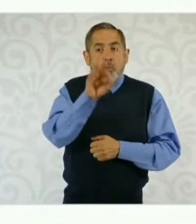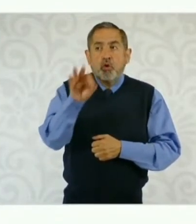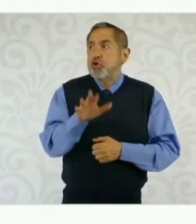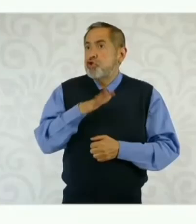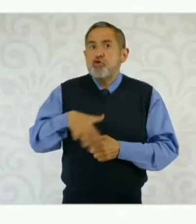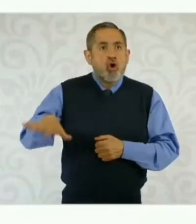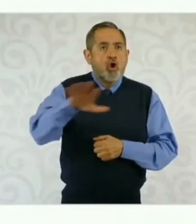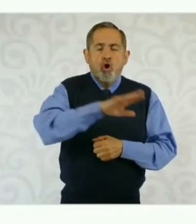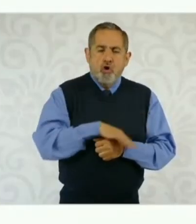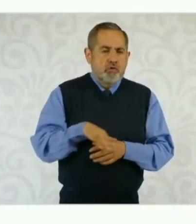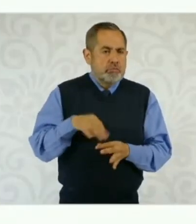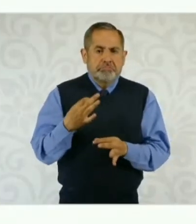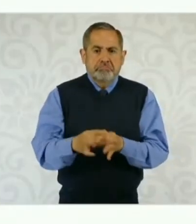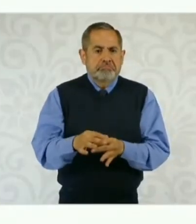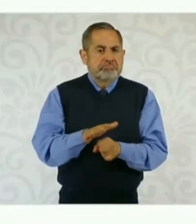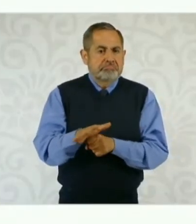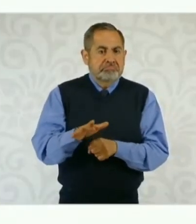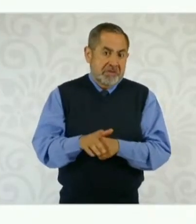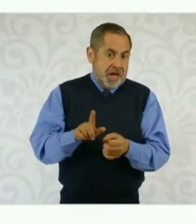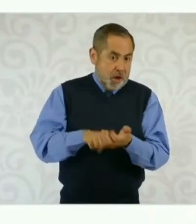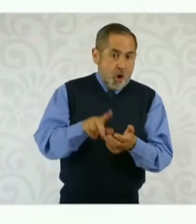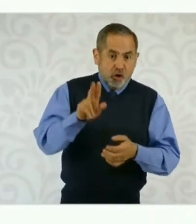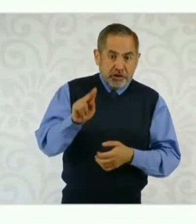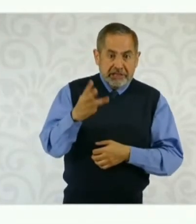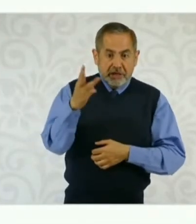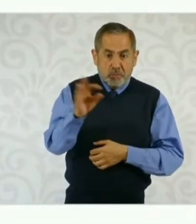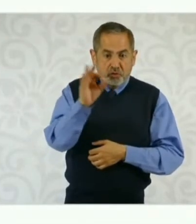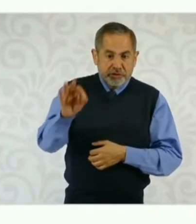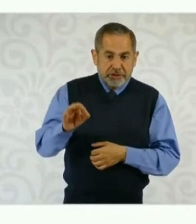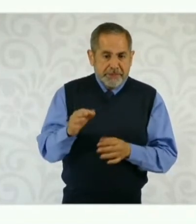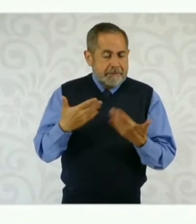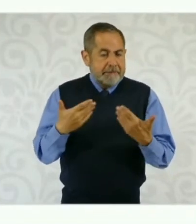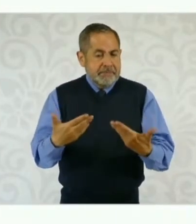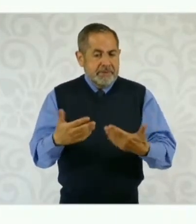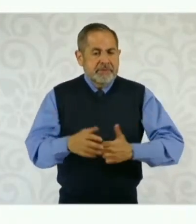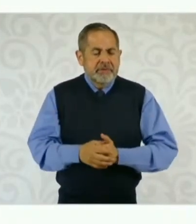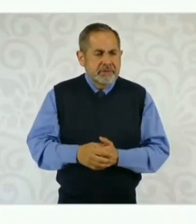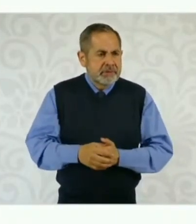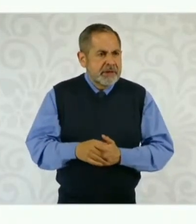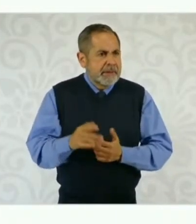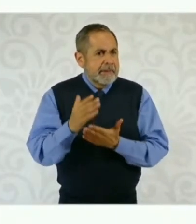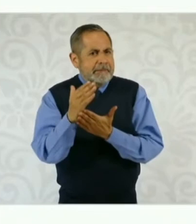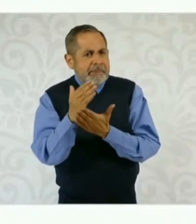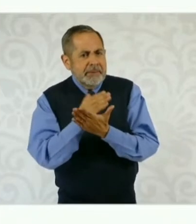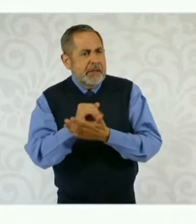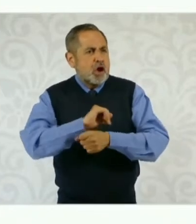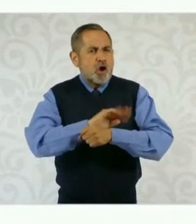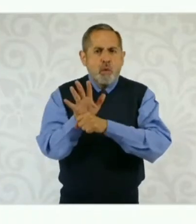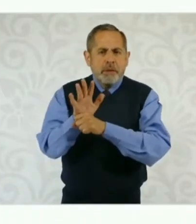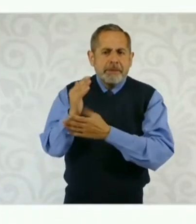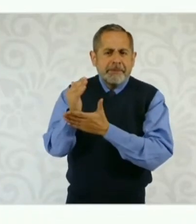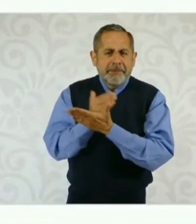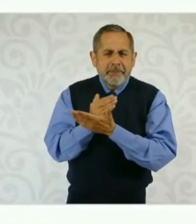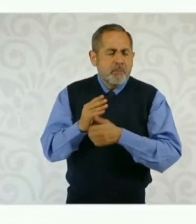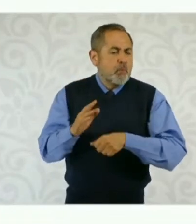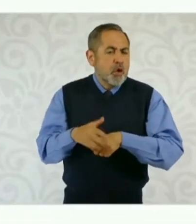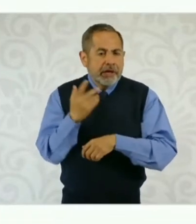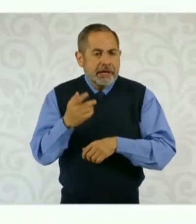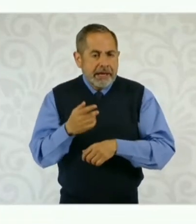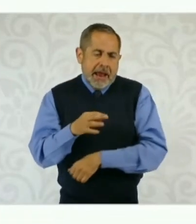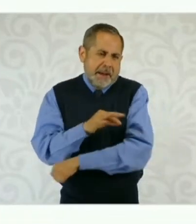83.27% en la vacunación de COVID. ¿Por qué se ha disminuido el COVID? Por una parte por